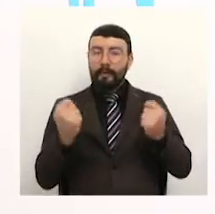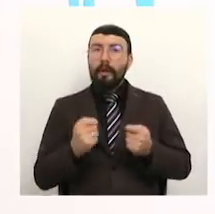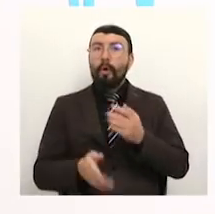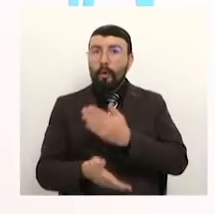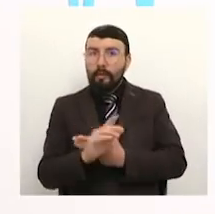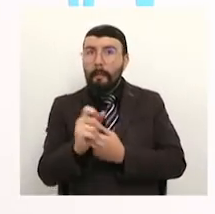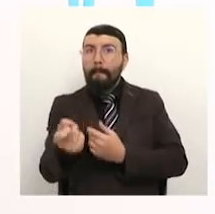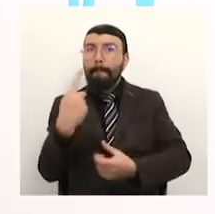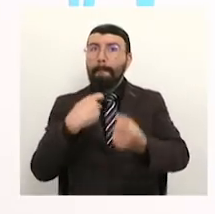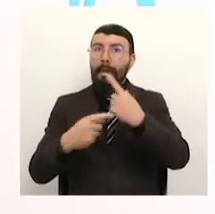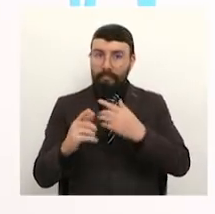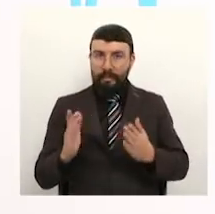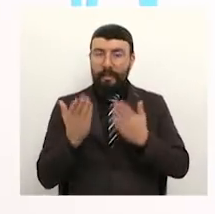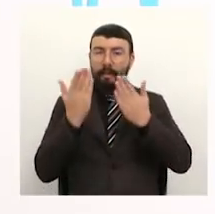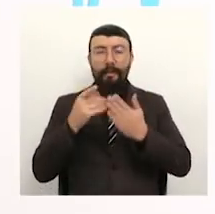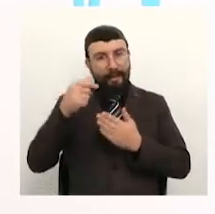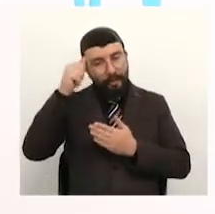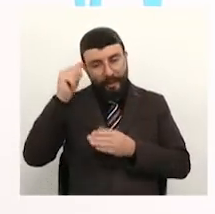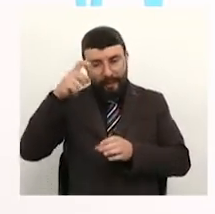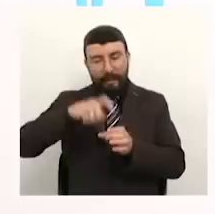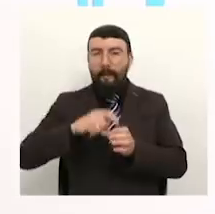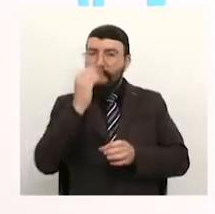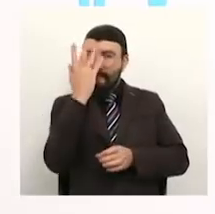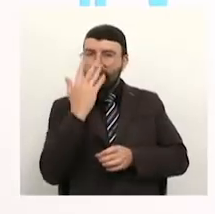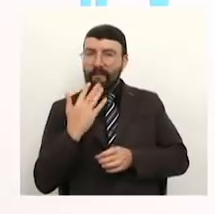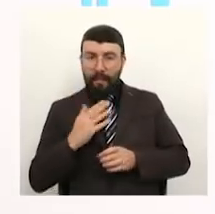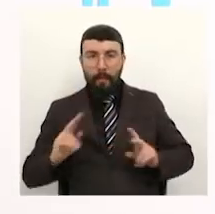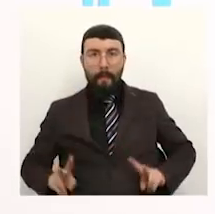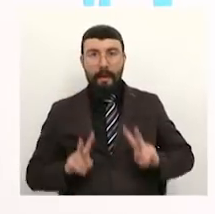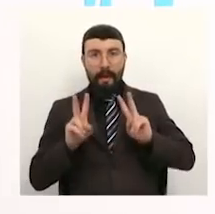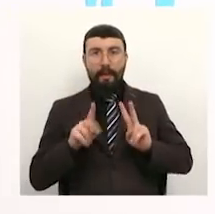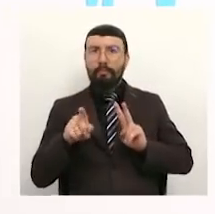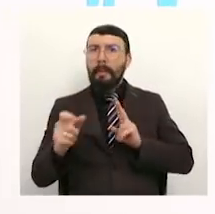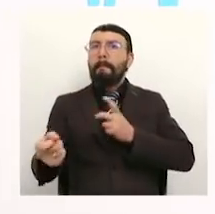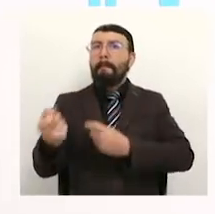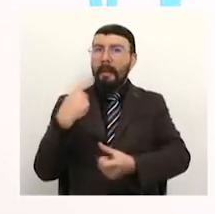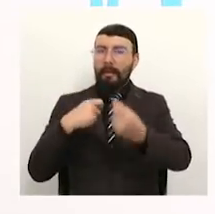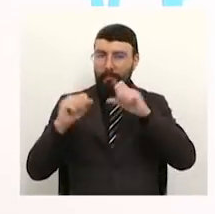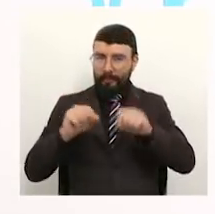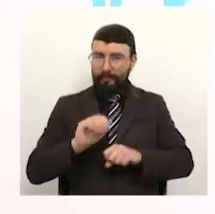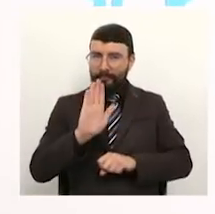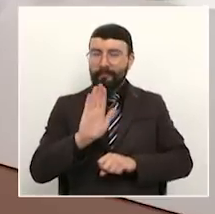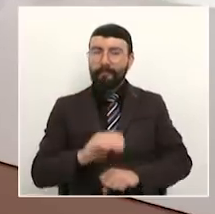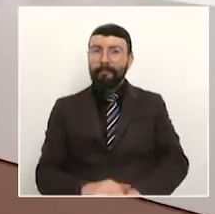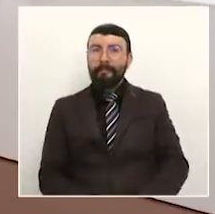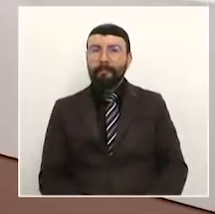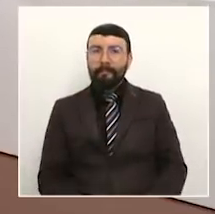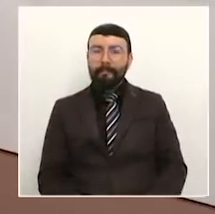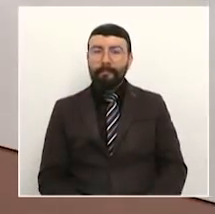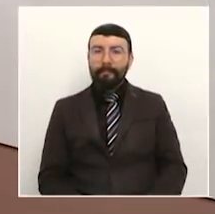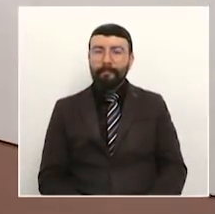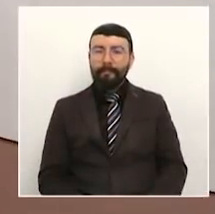preguntas recuerden que estamos en facebook lite donde nos pueden dejar sus inquietudes ya volvemos